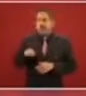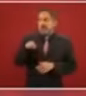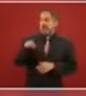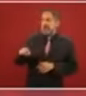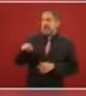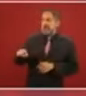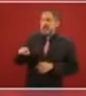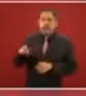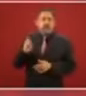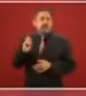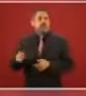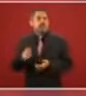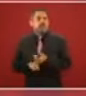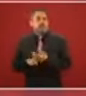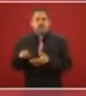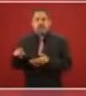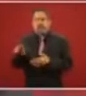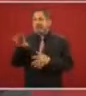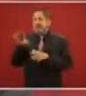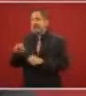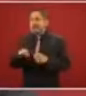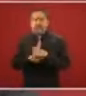por delitos